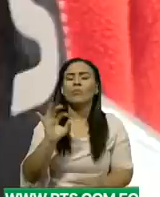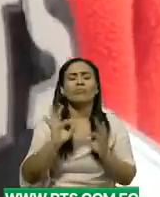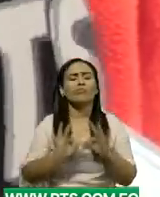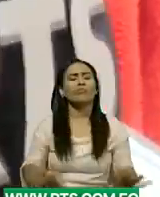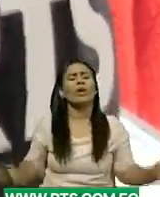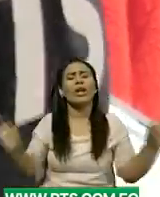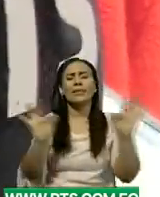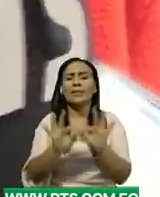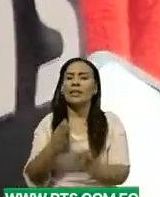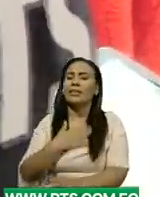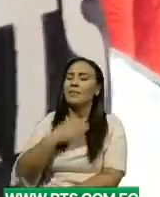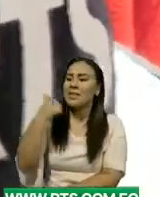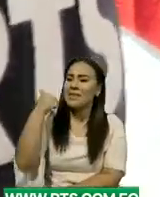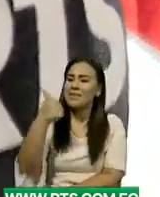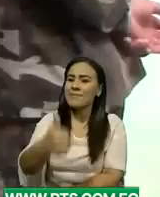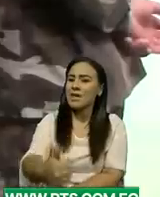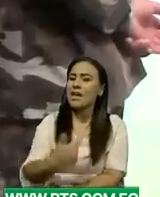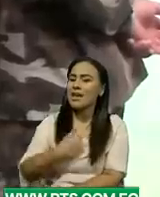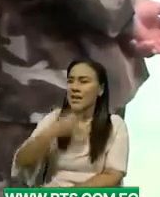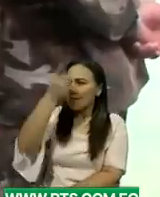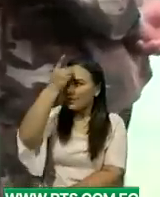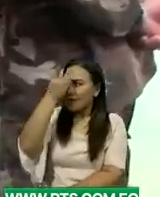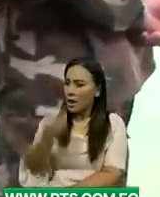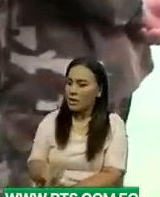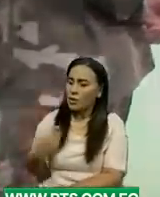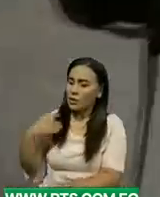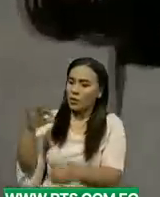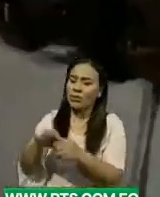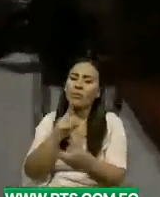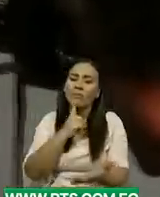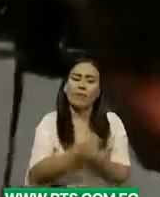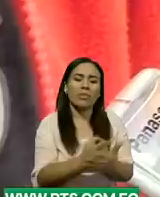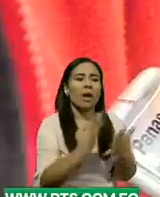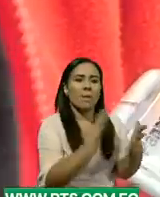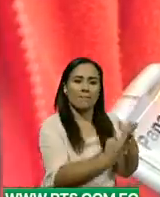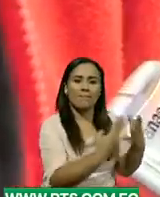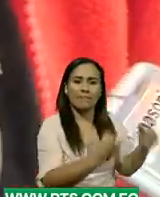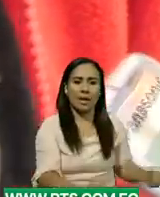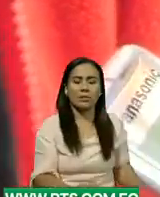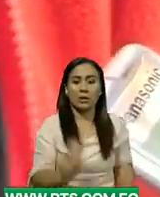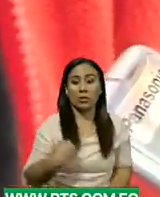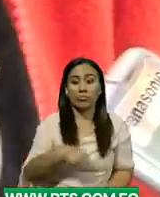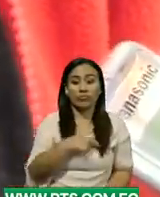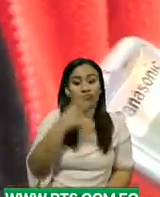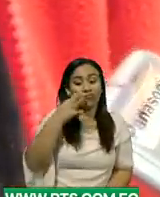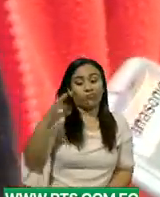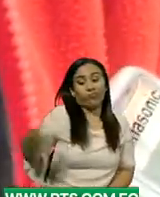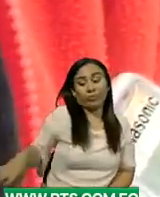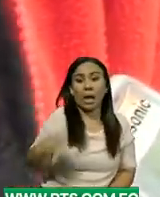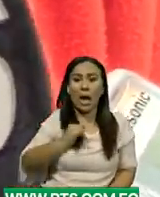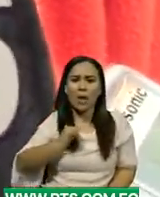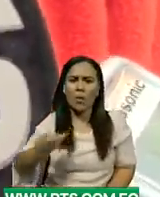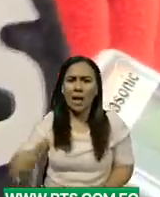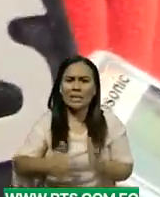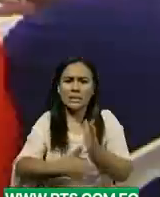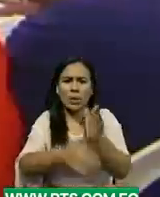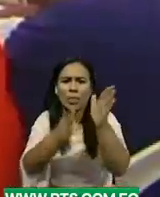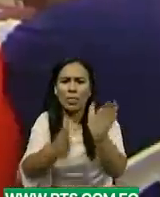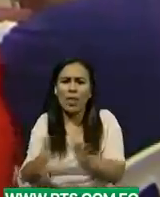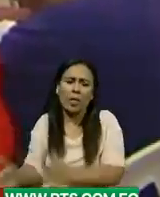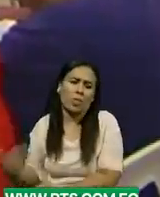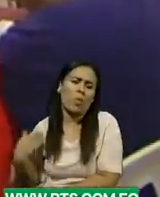nos otorgue el derecho de poder sufragar. El hecho de estar detenidos presos no nos diferencia de ser